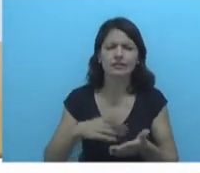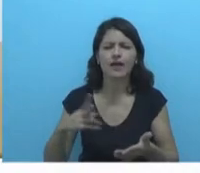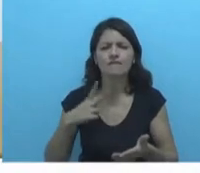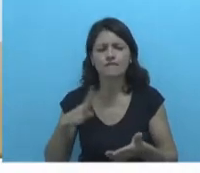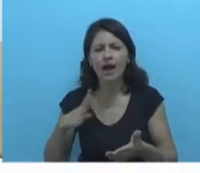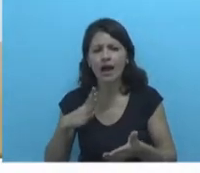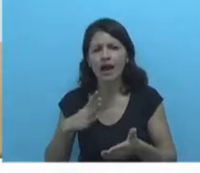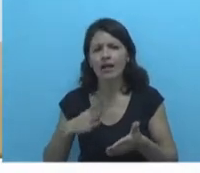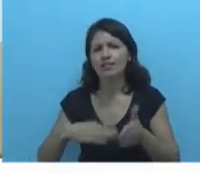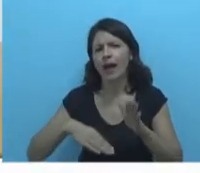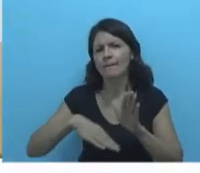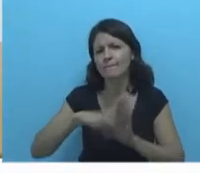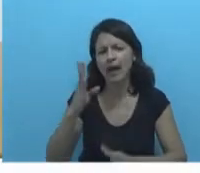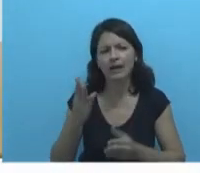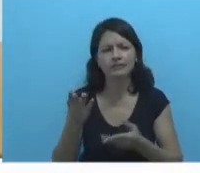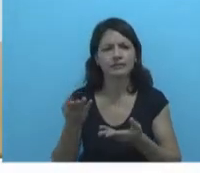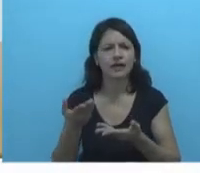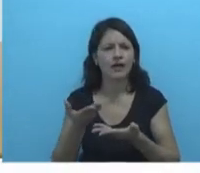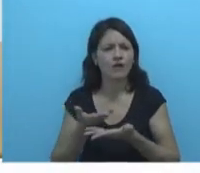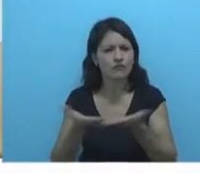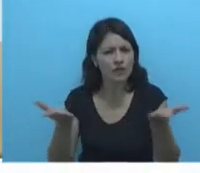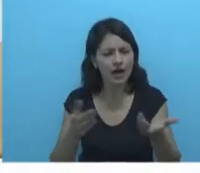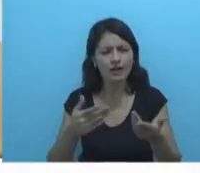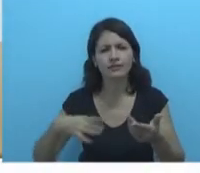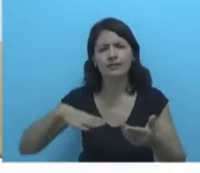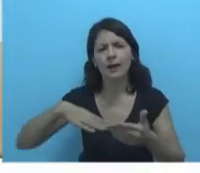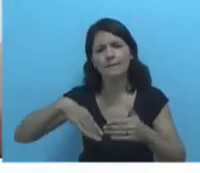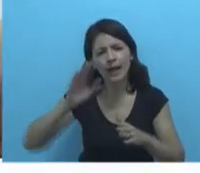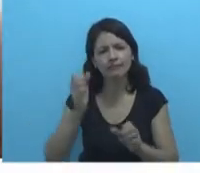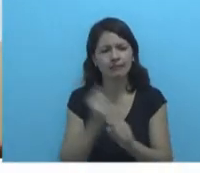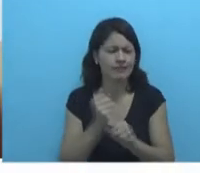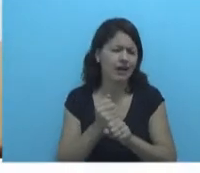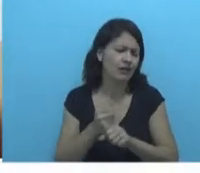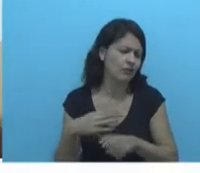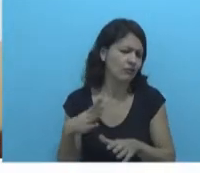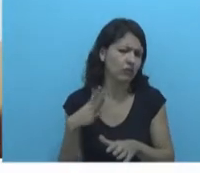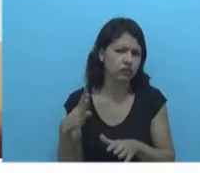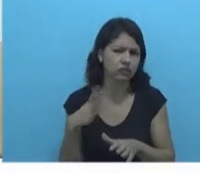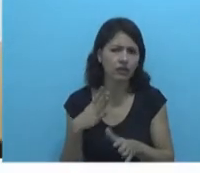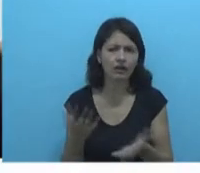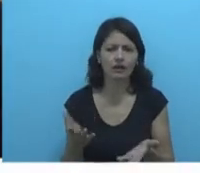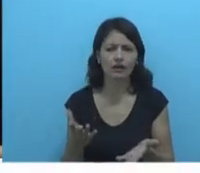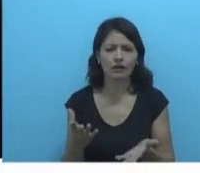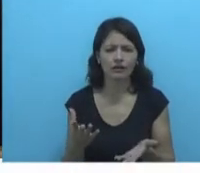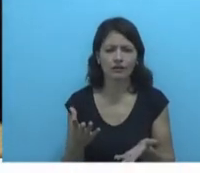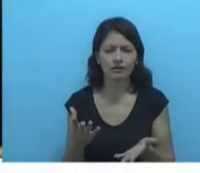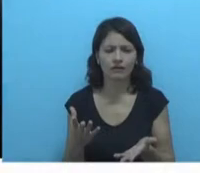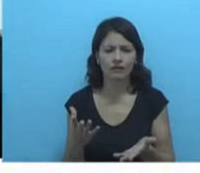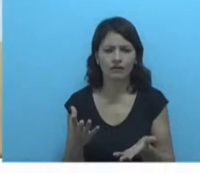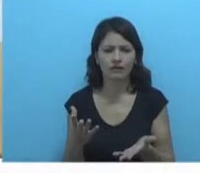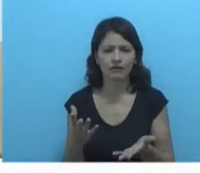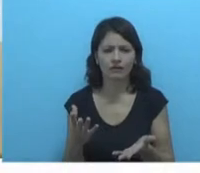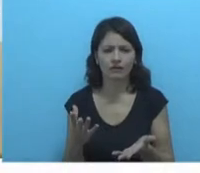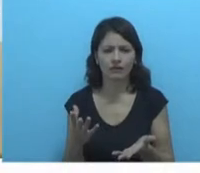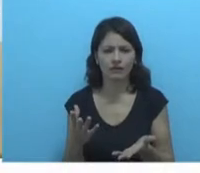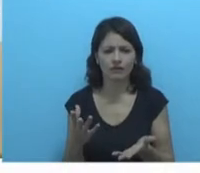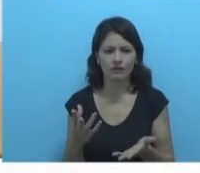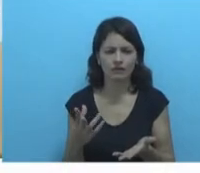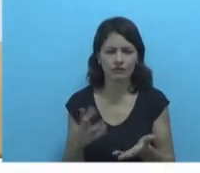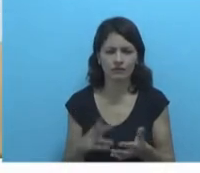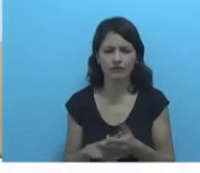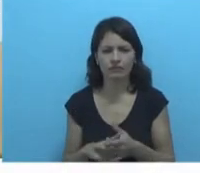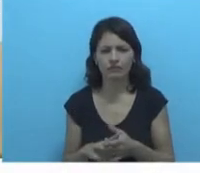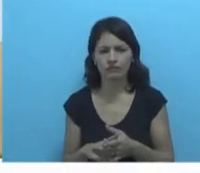productos y servicios, o sea, con más producción. Hay que mejorar los ingresos de los trabajadores para que puedan comprar